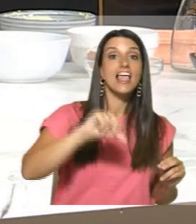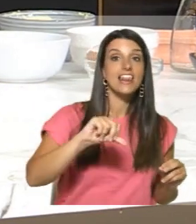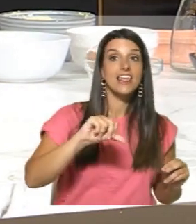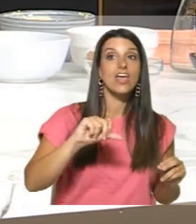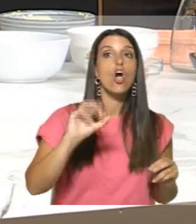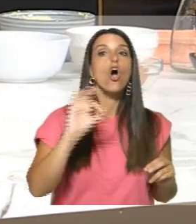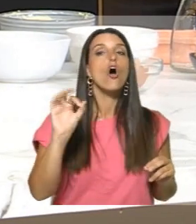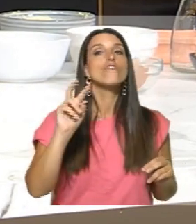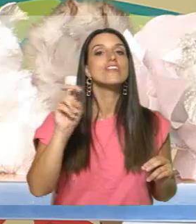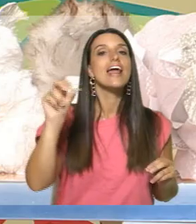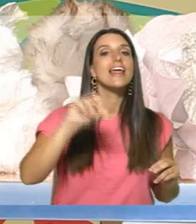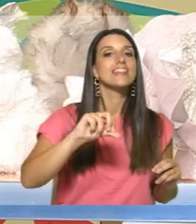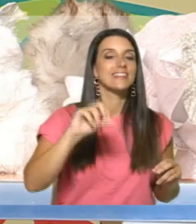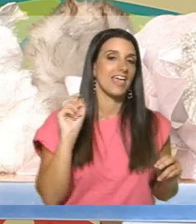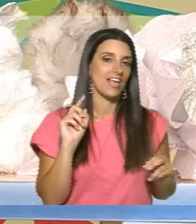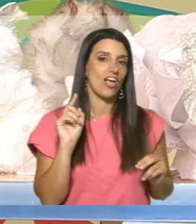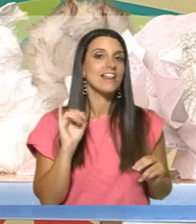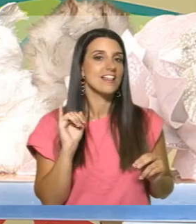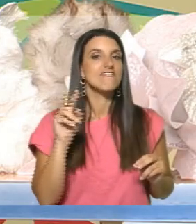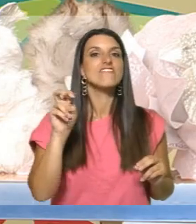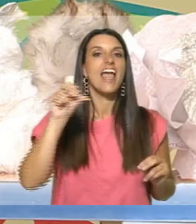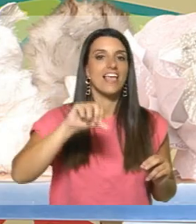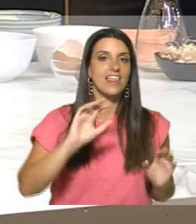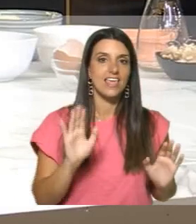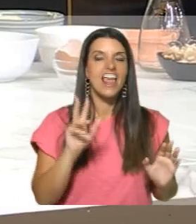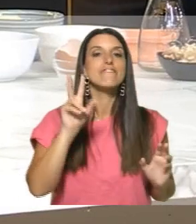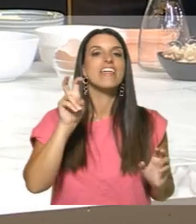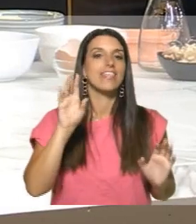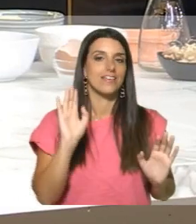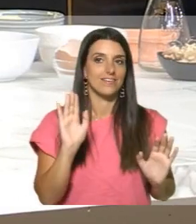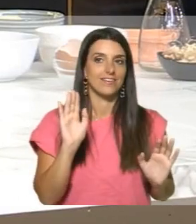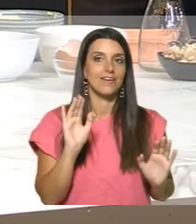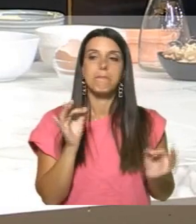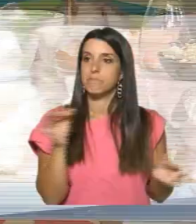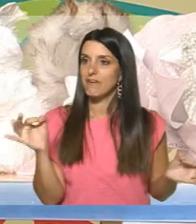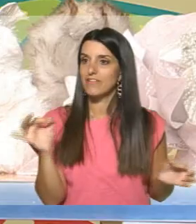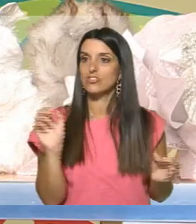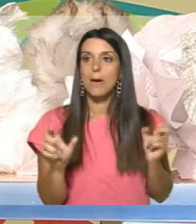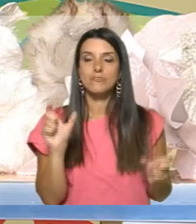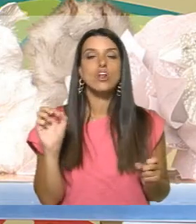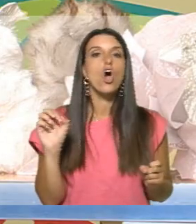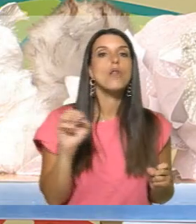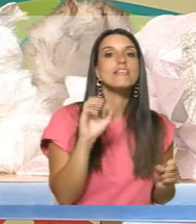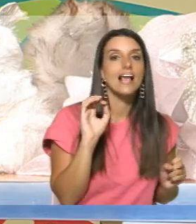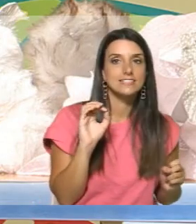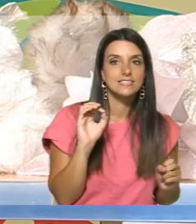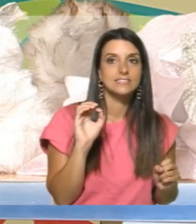o vinagre de alcohol. Vinagre de alcohol. Vinagre de alcohol. Mirá vos. A ver, excelente ese pique cuento. Para quienes tengan hormigas. El vinagre es para todo.